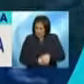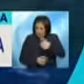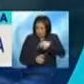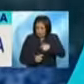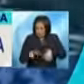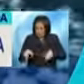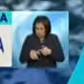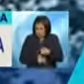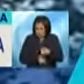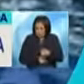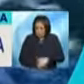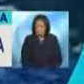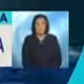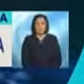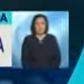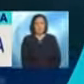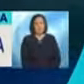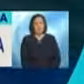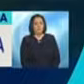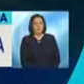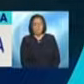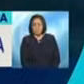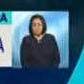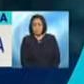te encuentras?